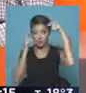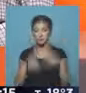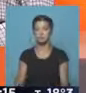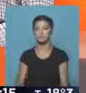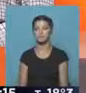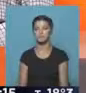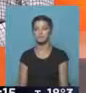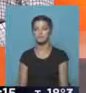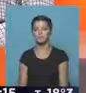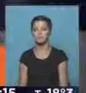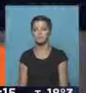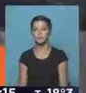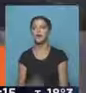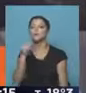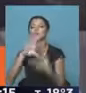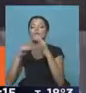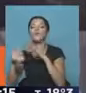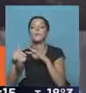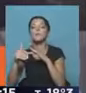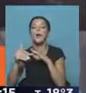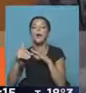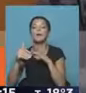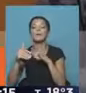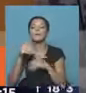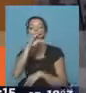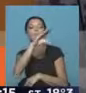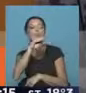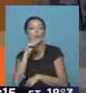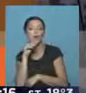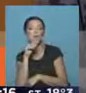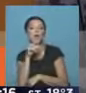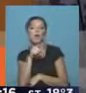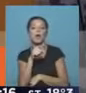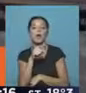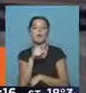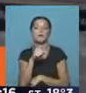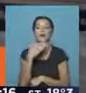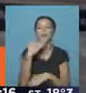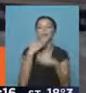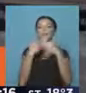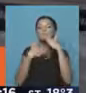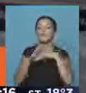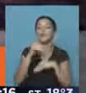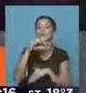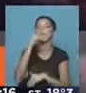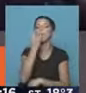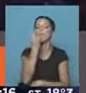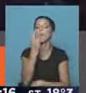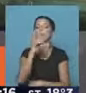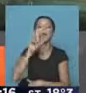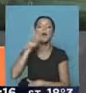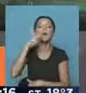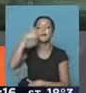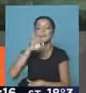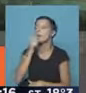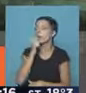Su teoría de referencia es la justificación del populismo. Por ejemplo,